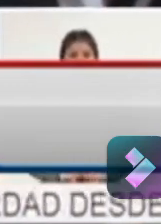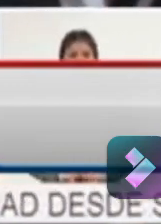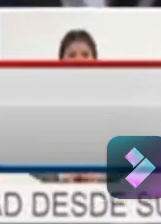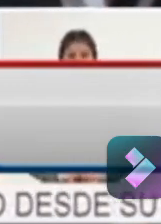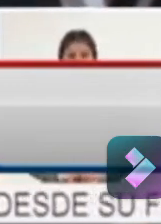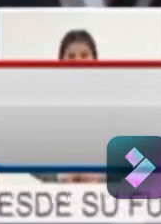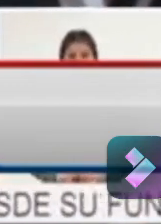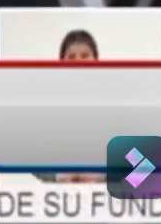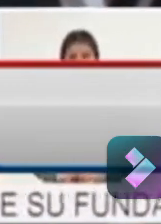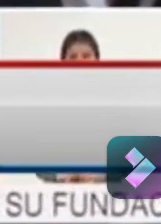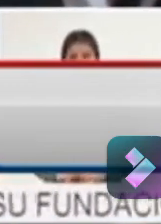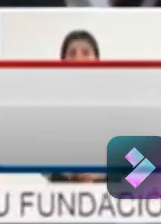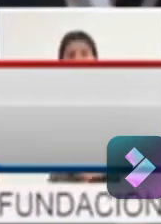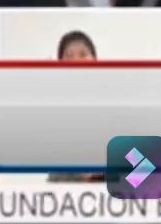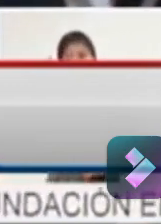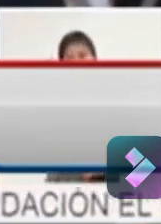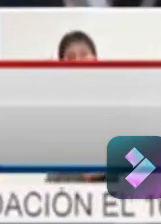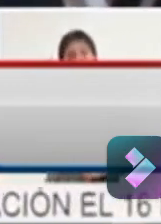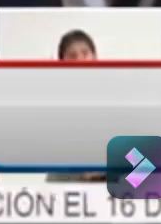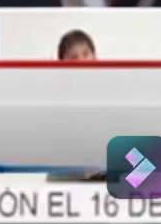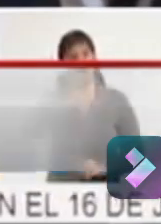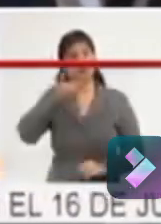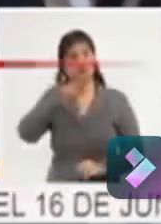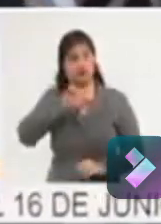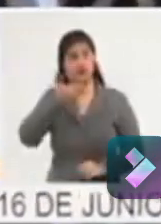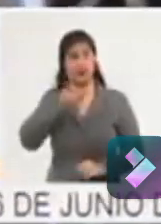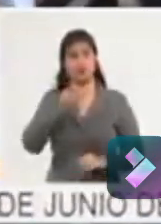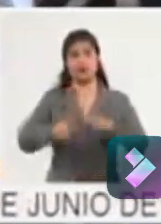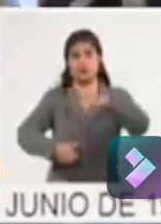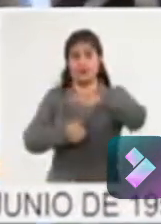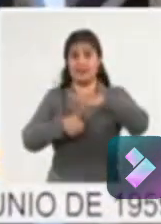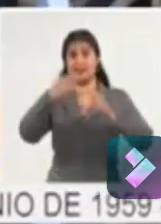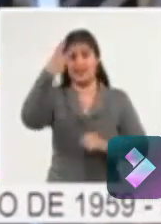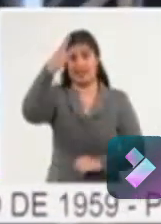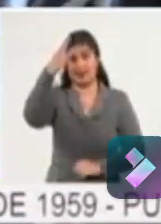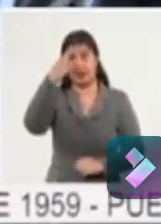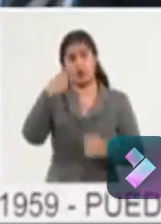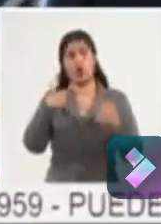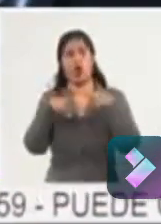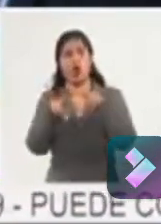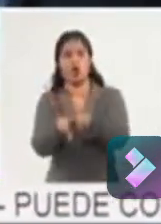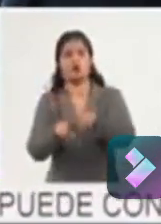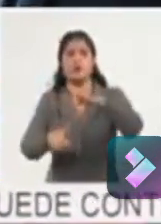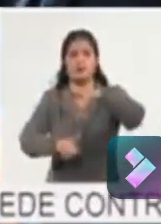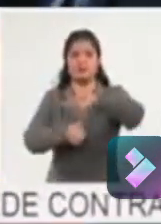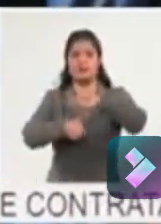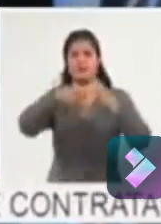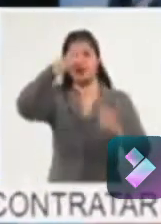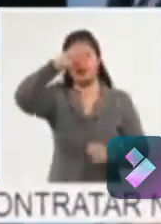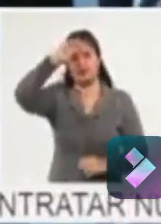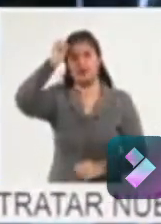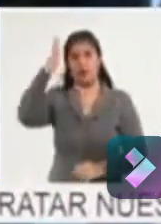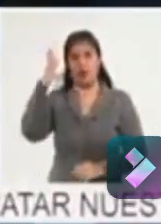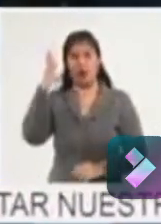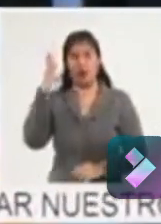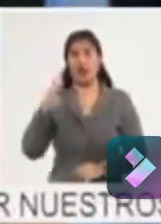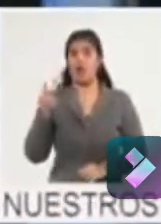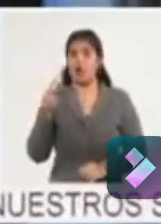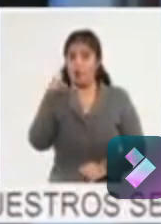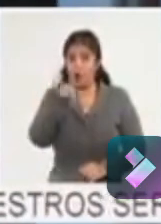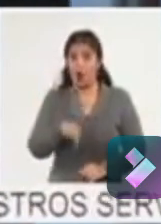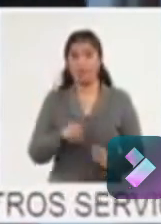nuestro compañero Andrés Manuel y de usted esta mañana. Realmente nos levantaron